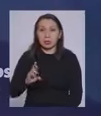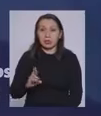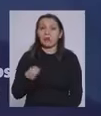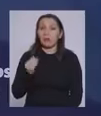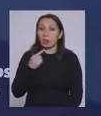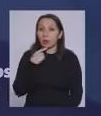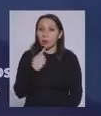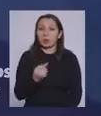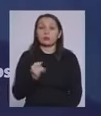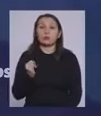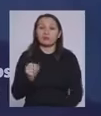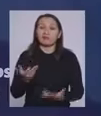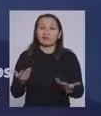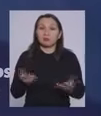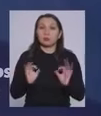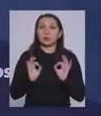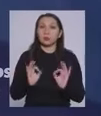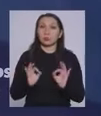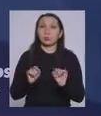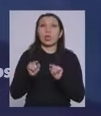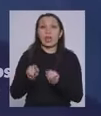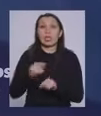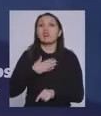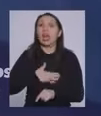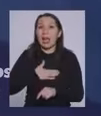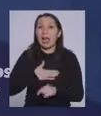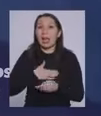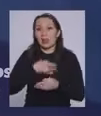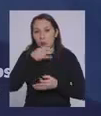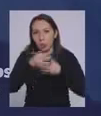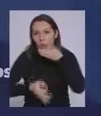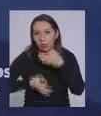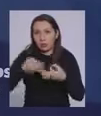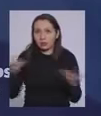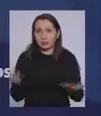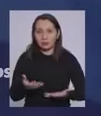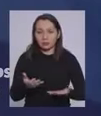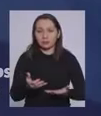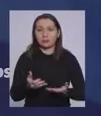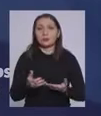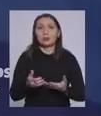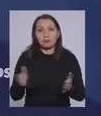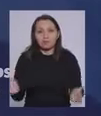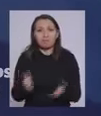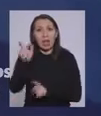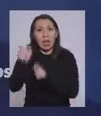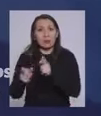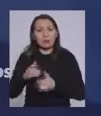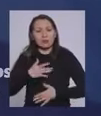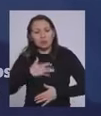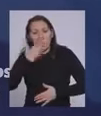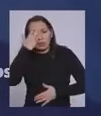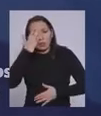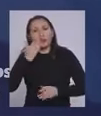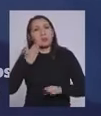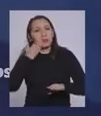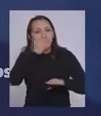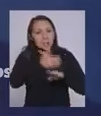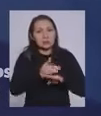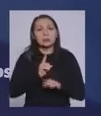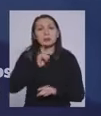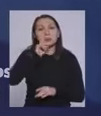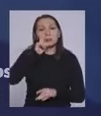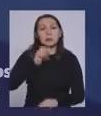muy buena pregunta porque justamente eso es lo que queremos transmitir, estimular a las personas a que se tomen la